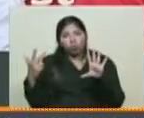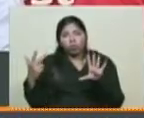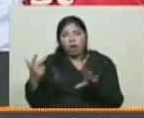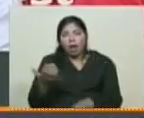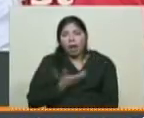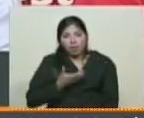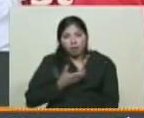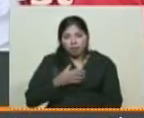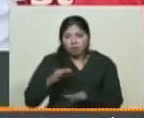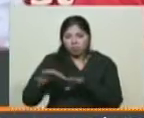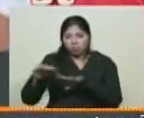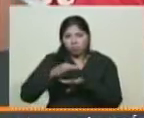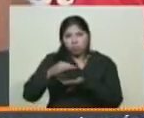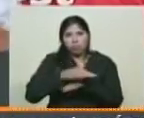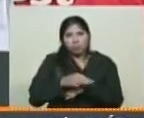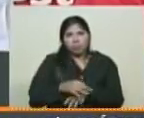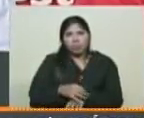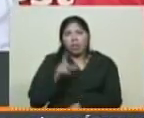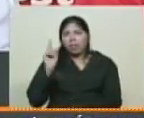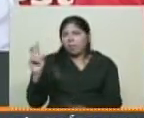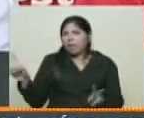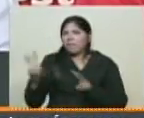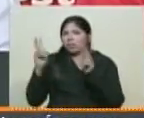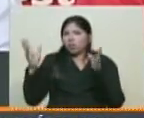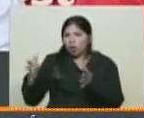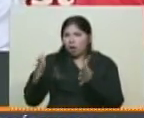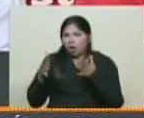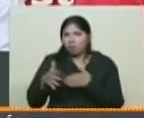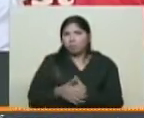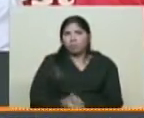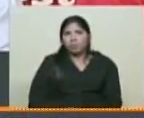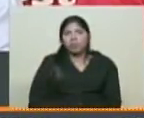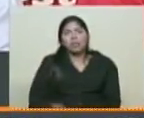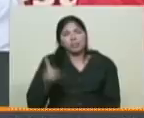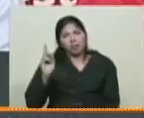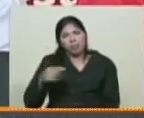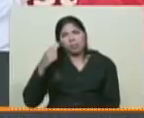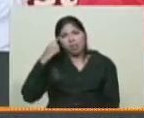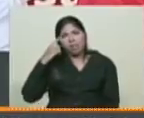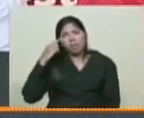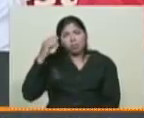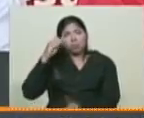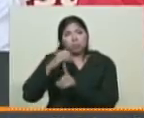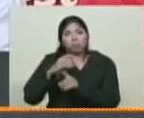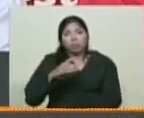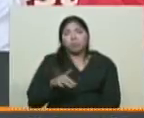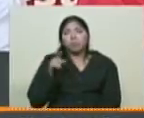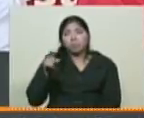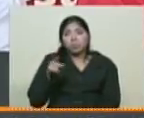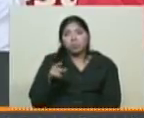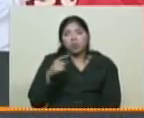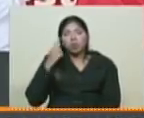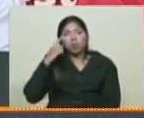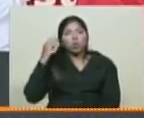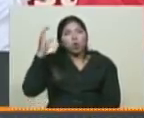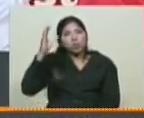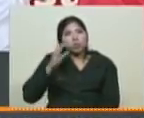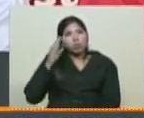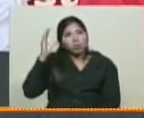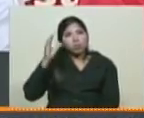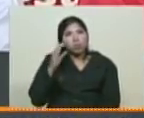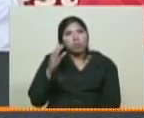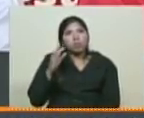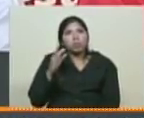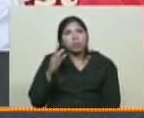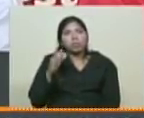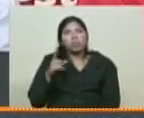también nosotros sabemos que está el desafío más importante para este 2018 y que preparado estado y consciente estamos de que el porvenir